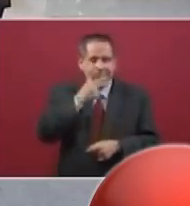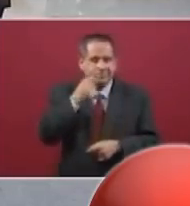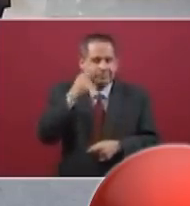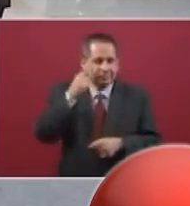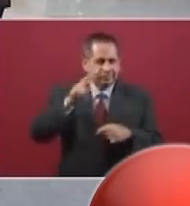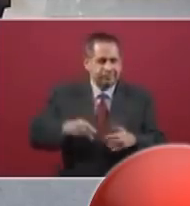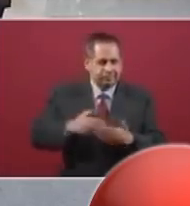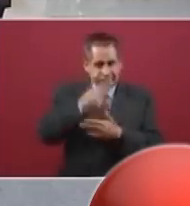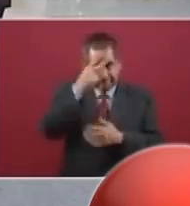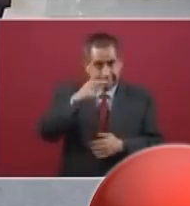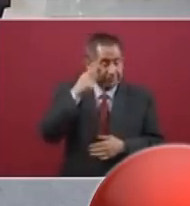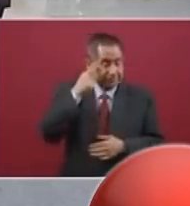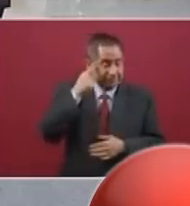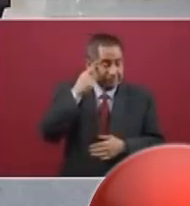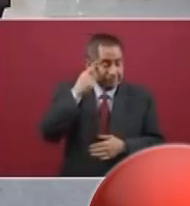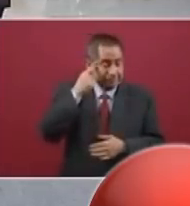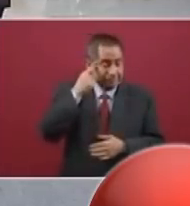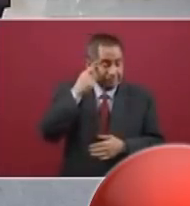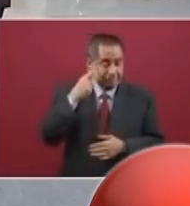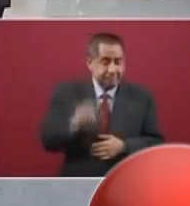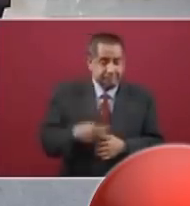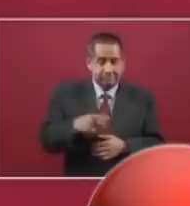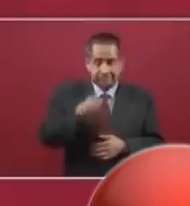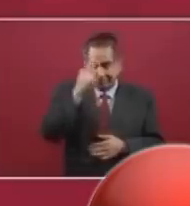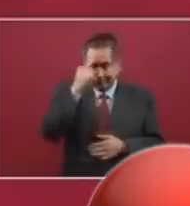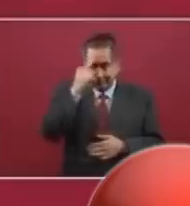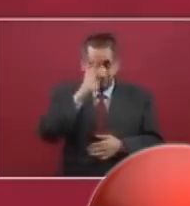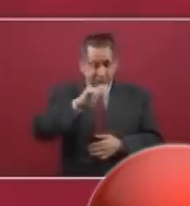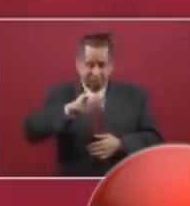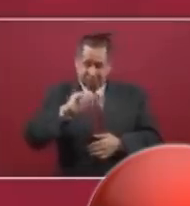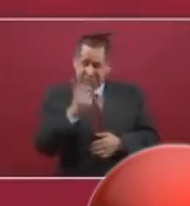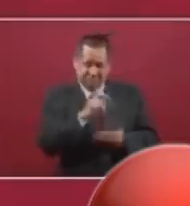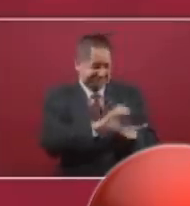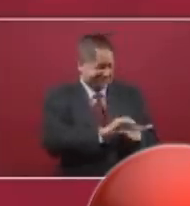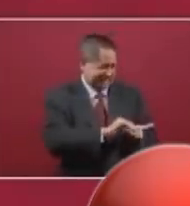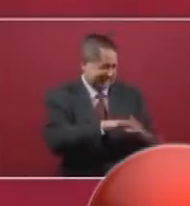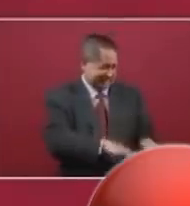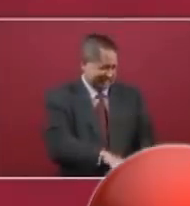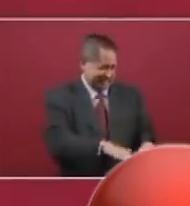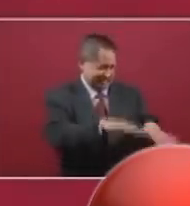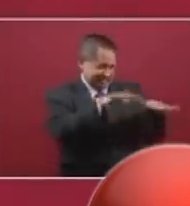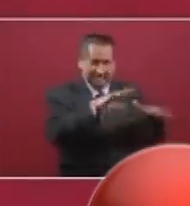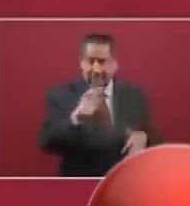mexicano que fueron dólares?